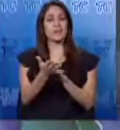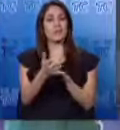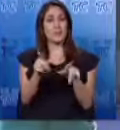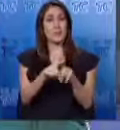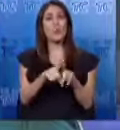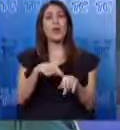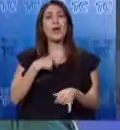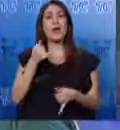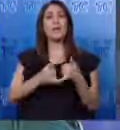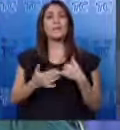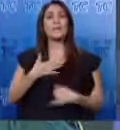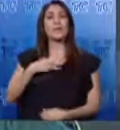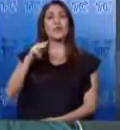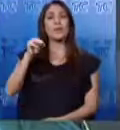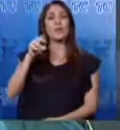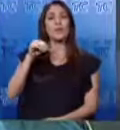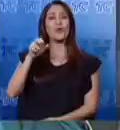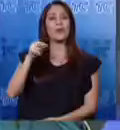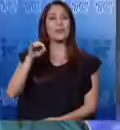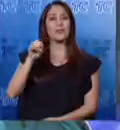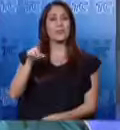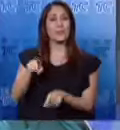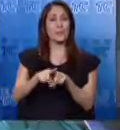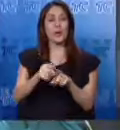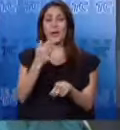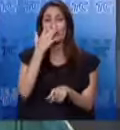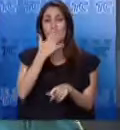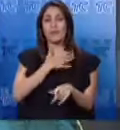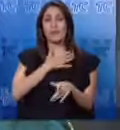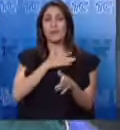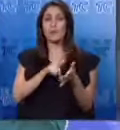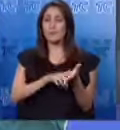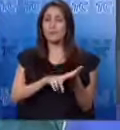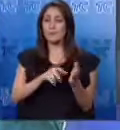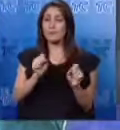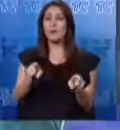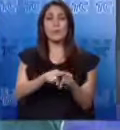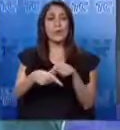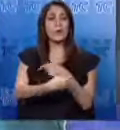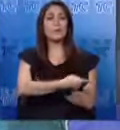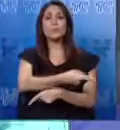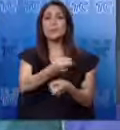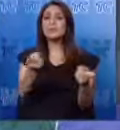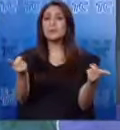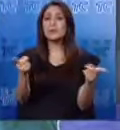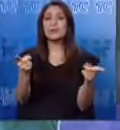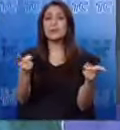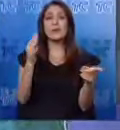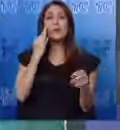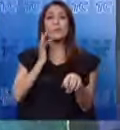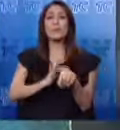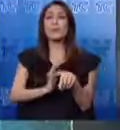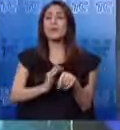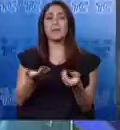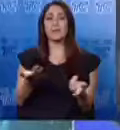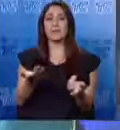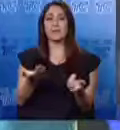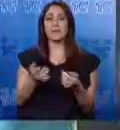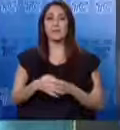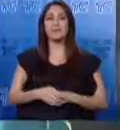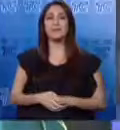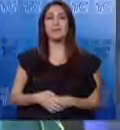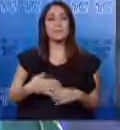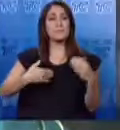de apellido y de color, morena como ustedes, morena como